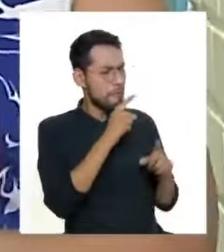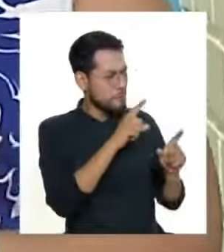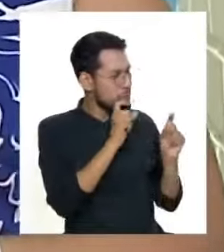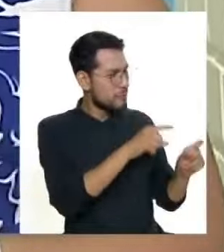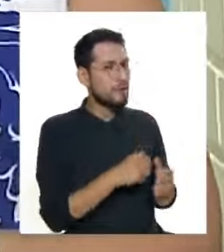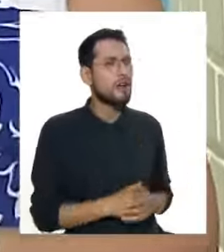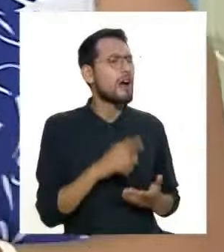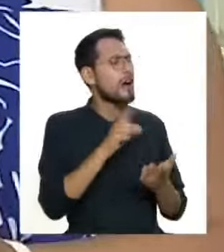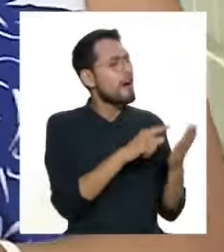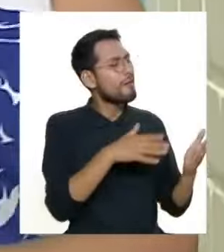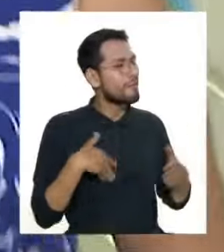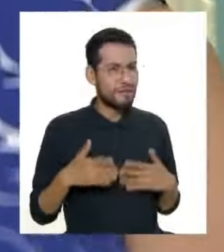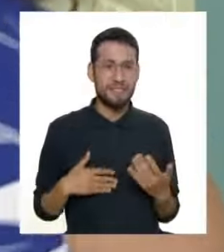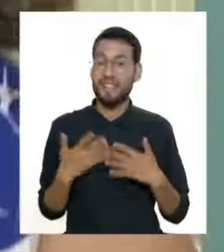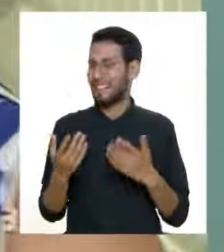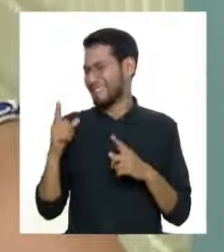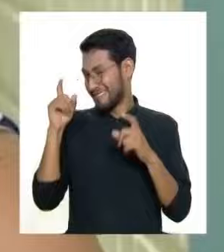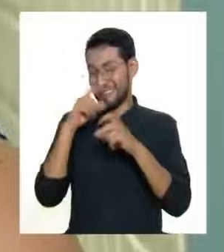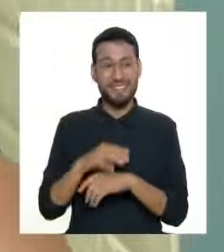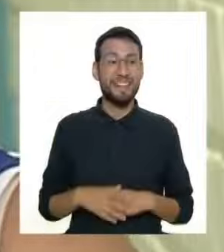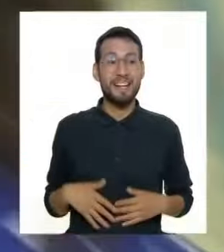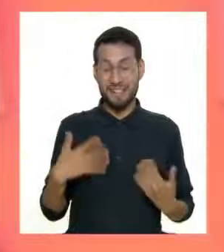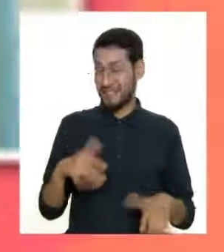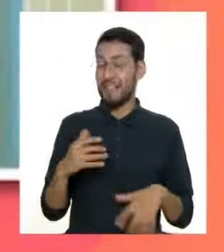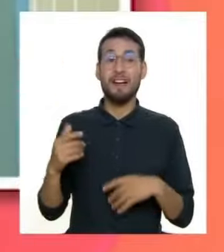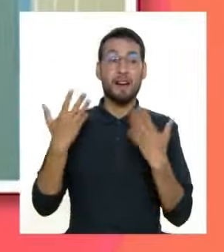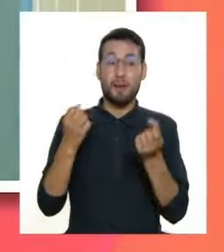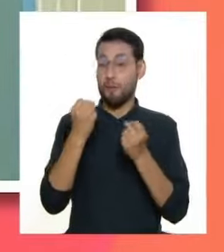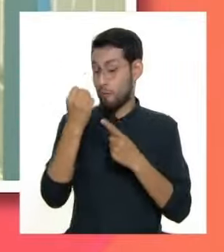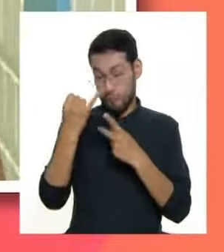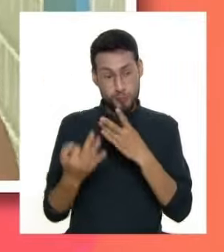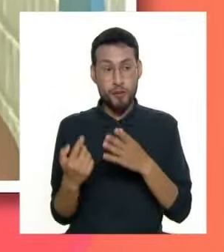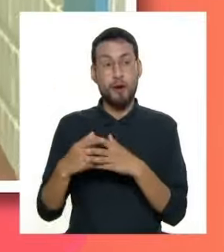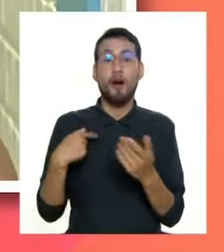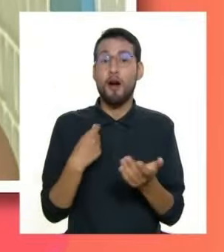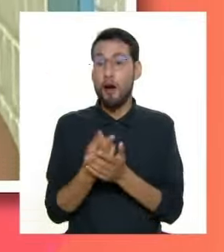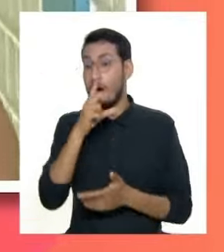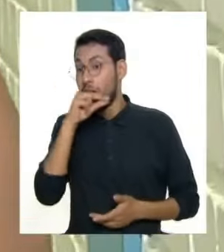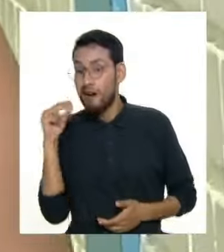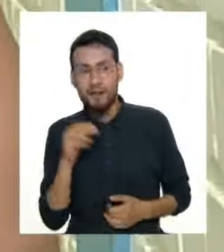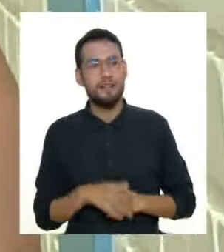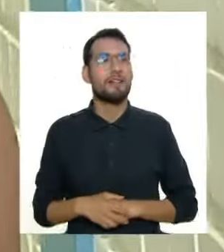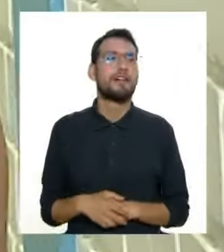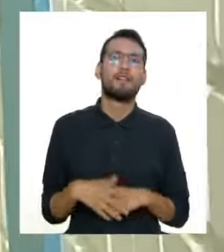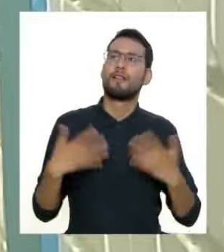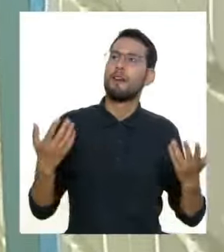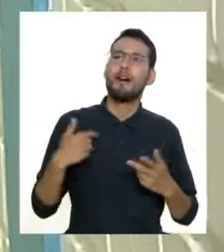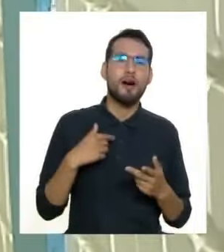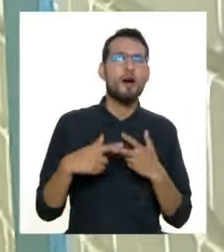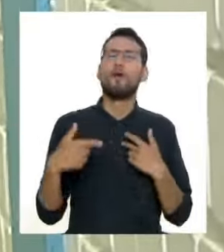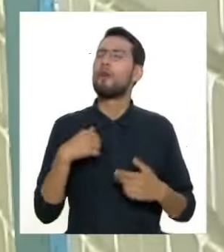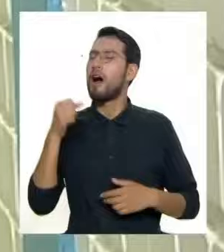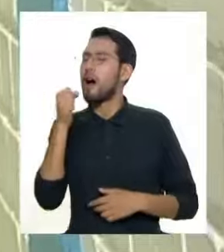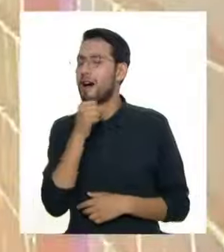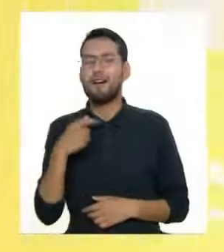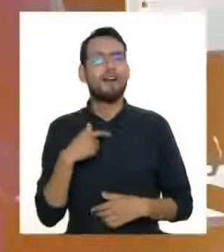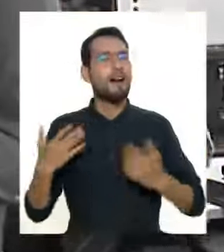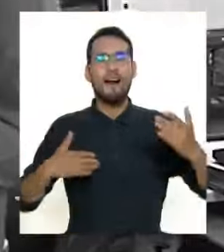directa. ¿Qué te hace feliz? Oye, qué complicado. ¿Qué me hace feliz? Muchas cosas, desde comerme un chocolate. Amo cantar, me da